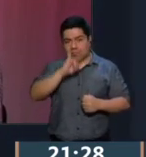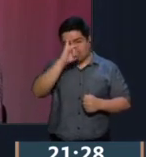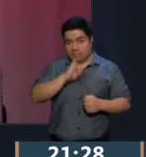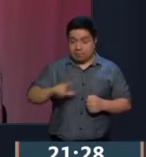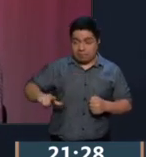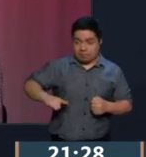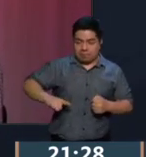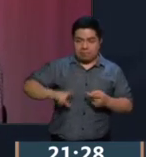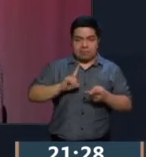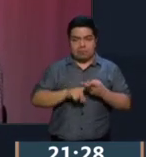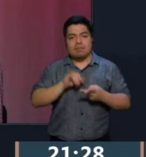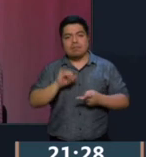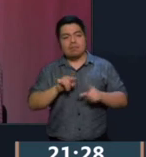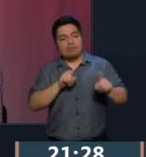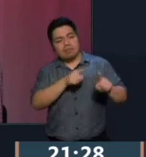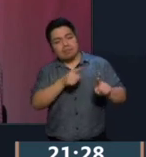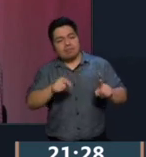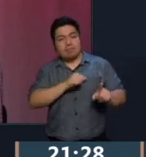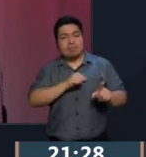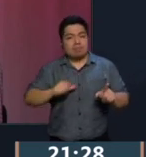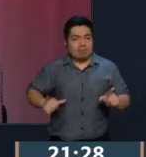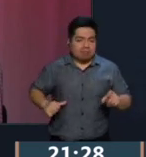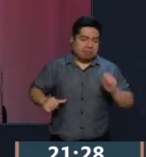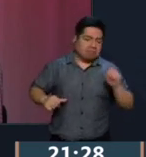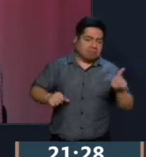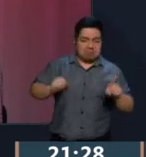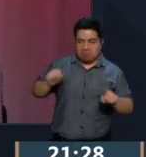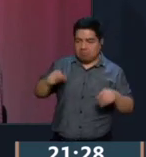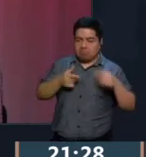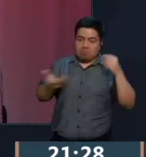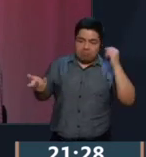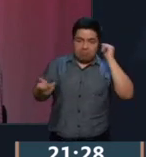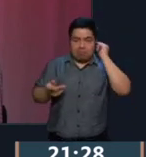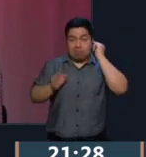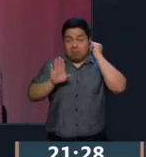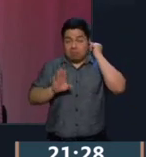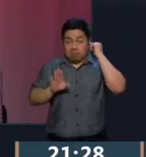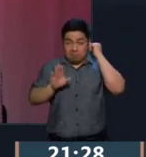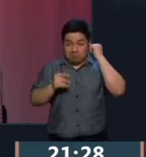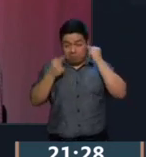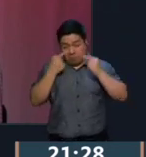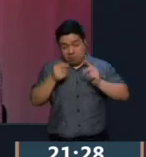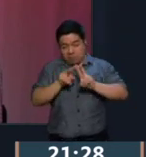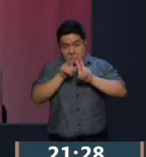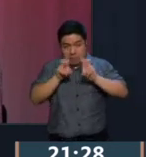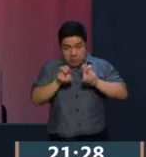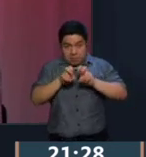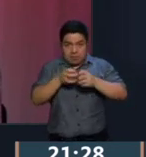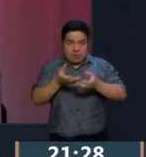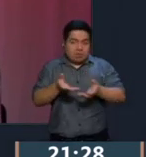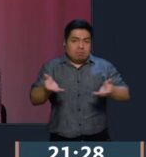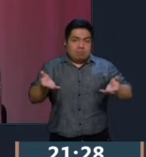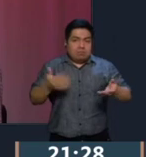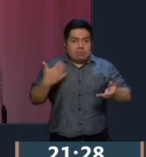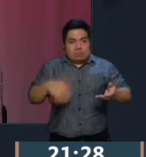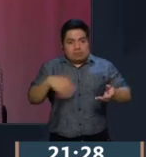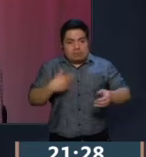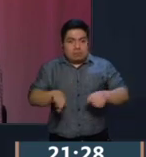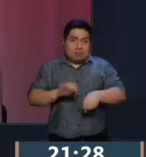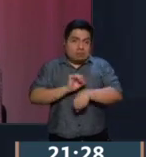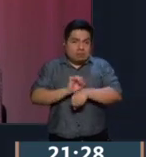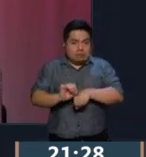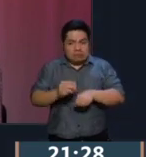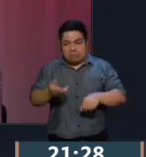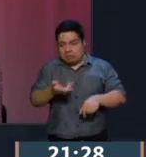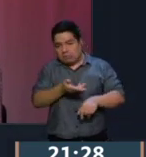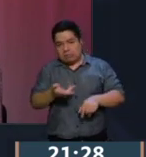gobierno, sí desde las alcaldías involucradas, y me parece que en estos temas que son tan sensibles para la